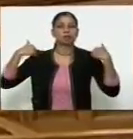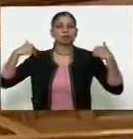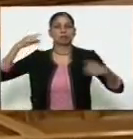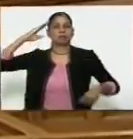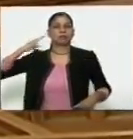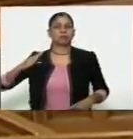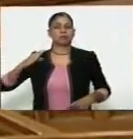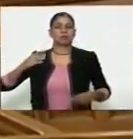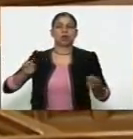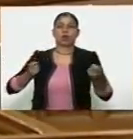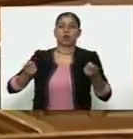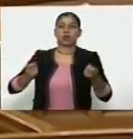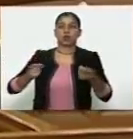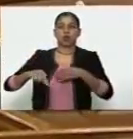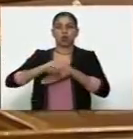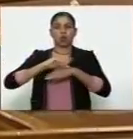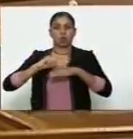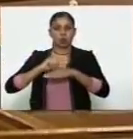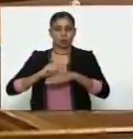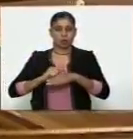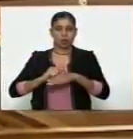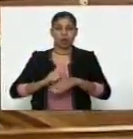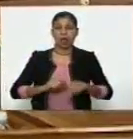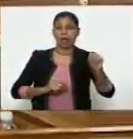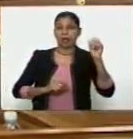el cambio era 3.09